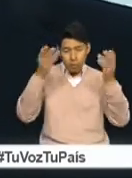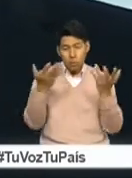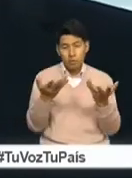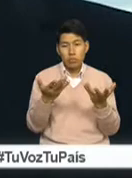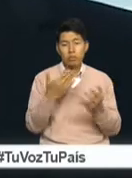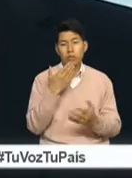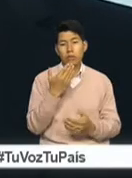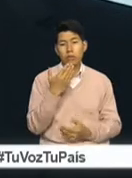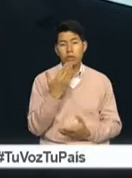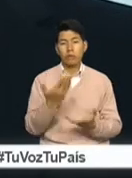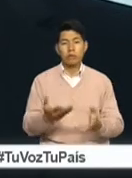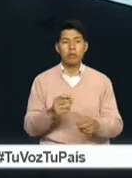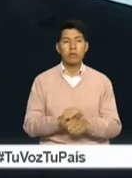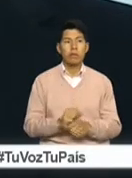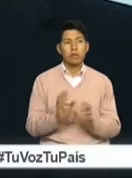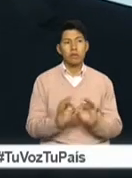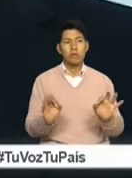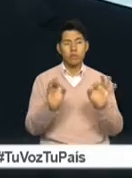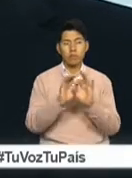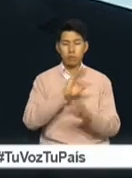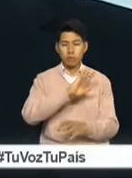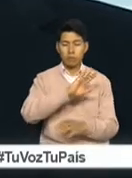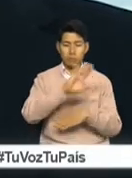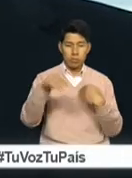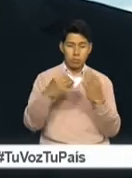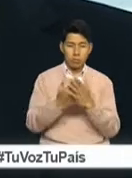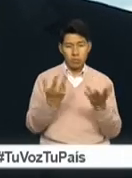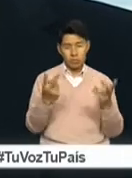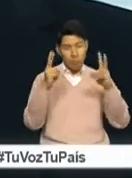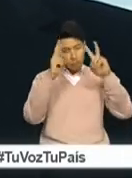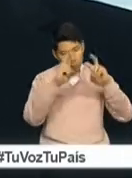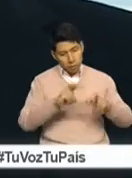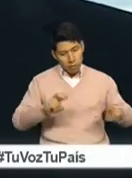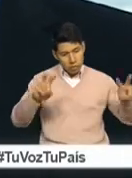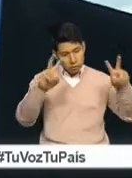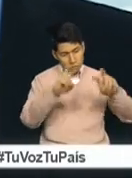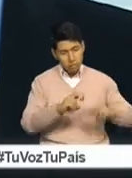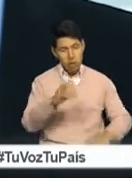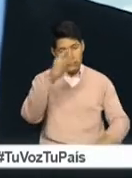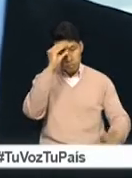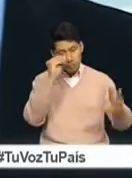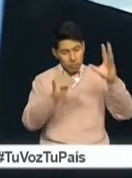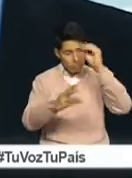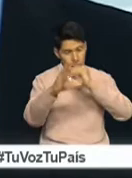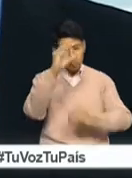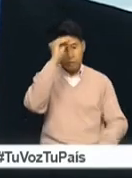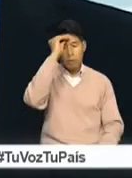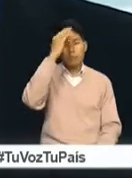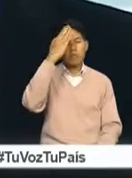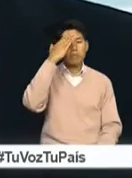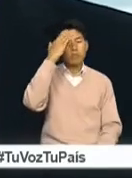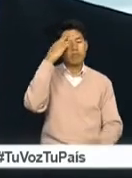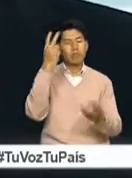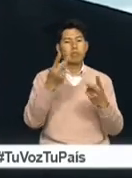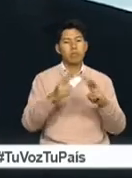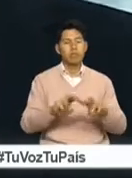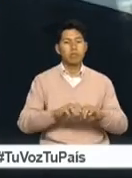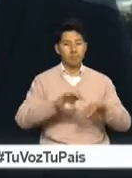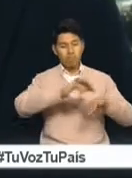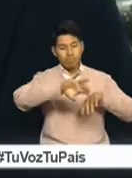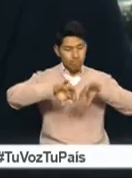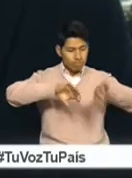para hacer eso lo que hacemos es básicamente promueve la investigación para generar conocimiento estamos también abriendo espacios de experimentación